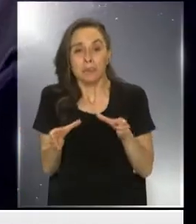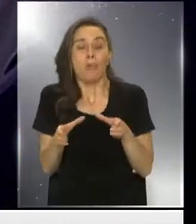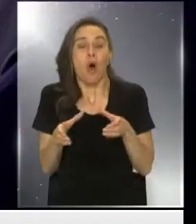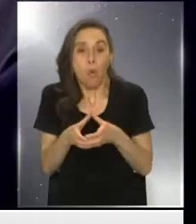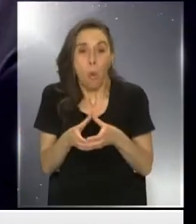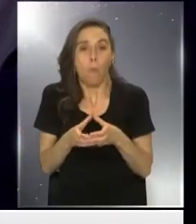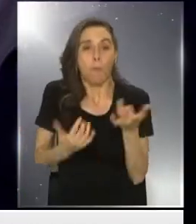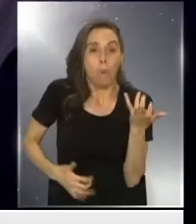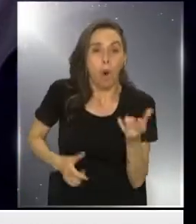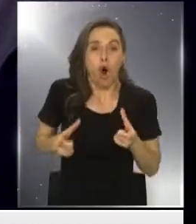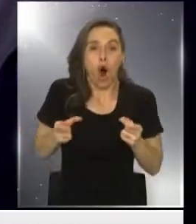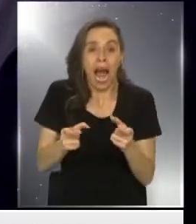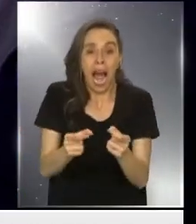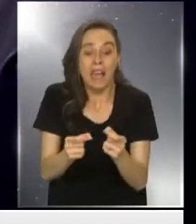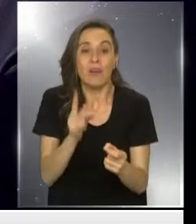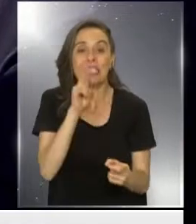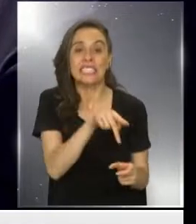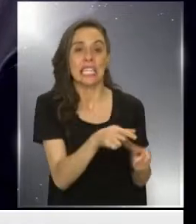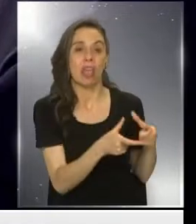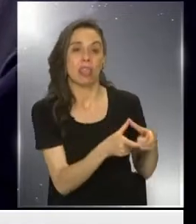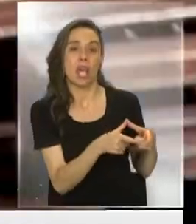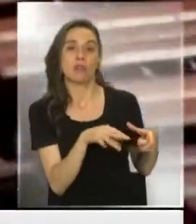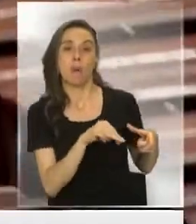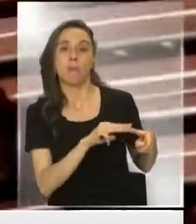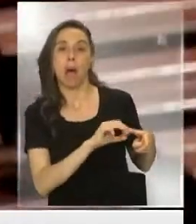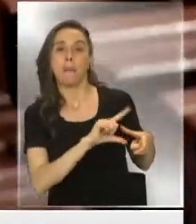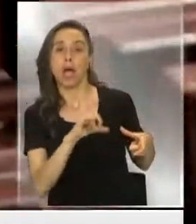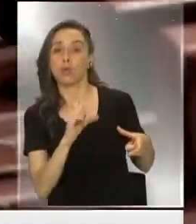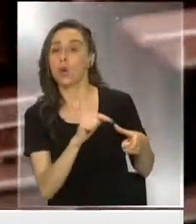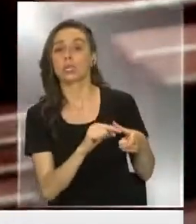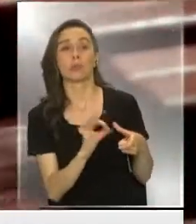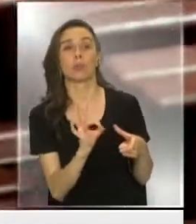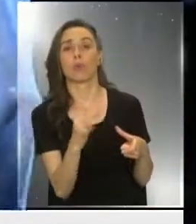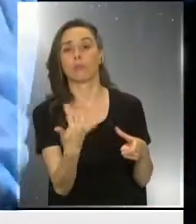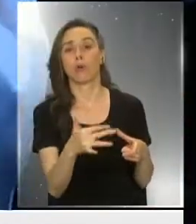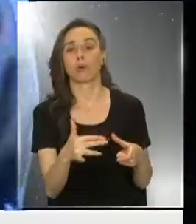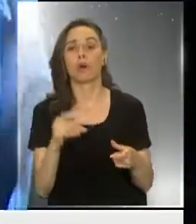sé. Porque es tan importante como eso.